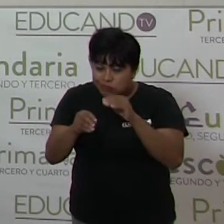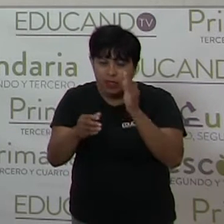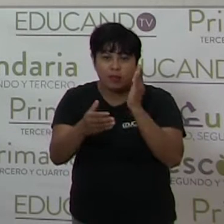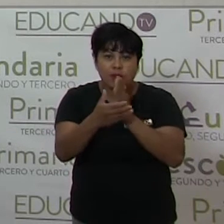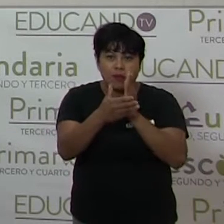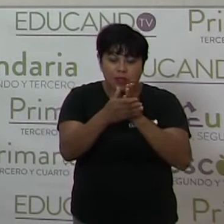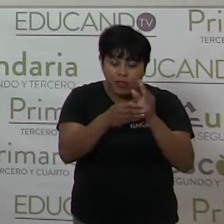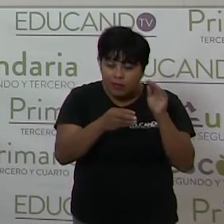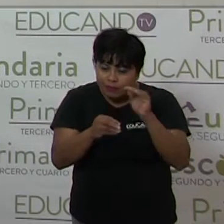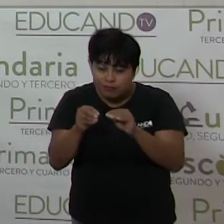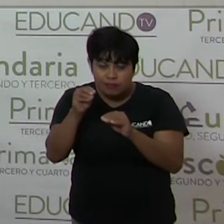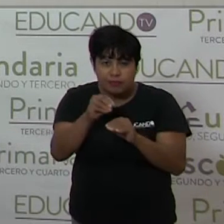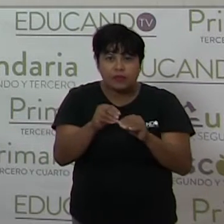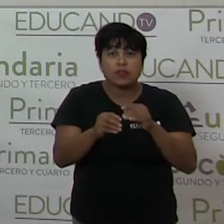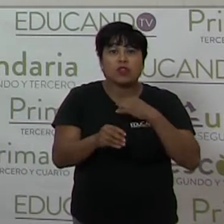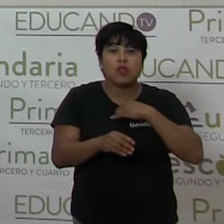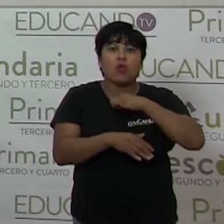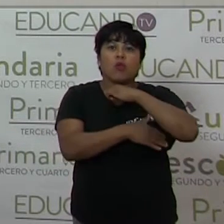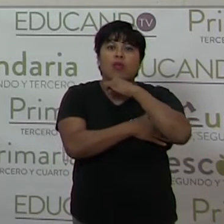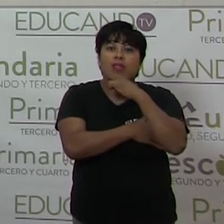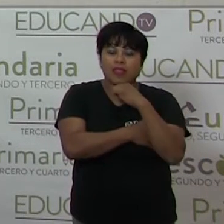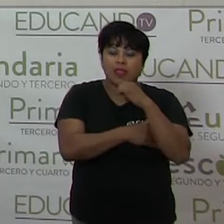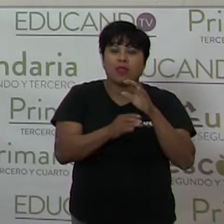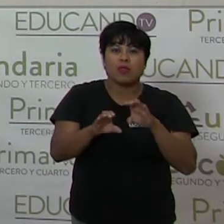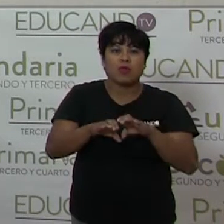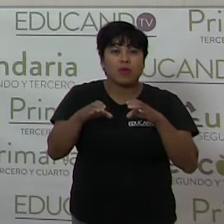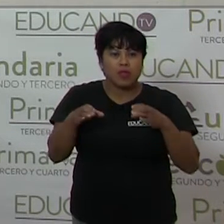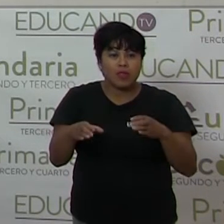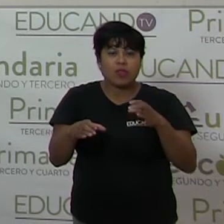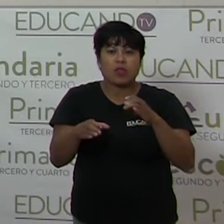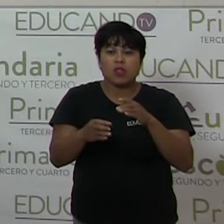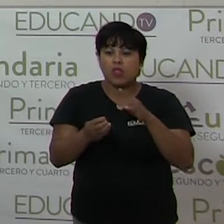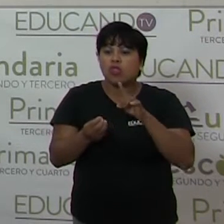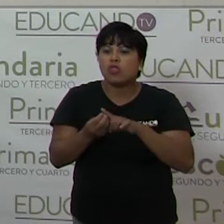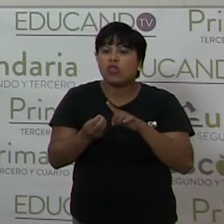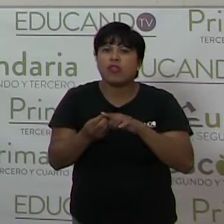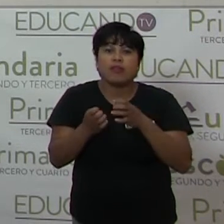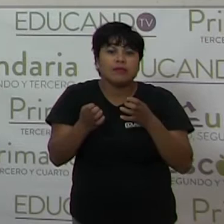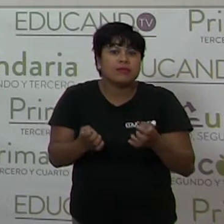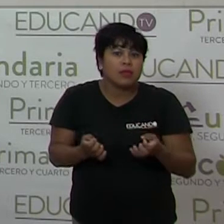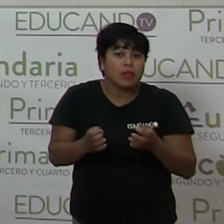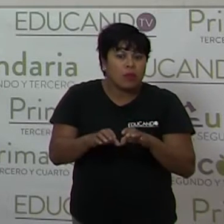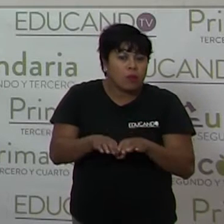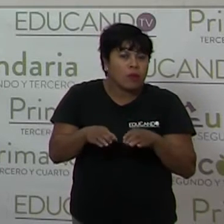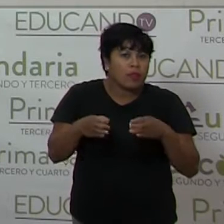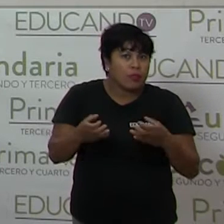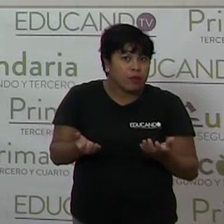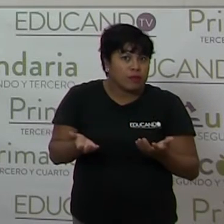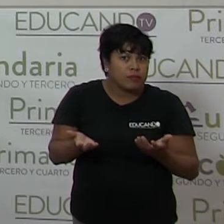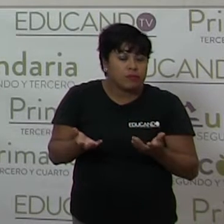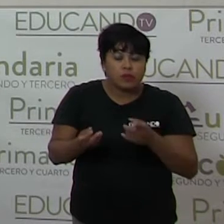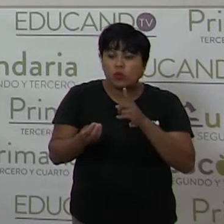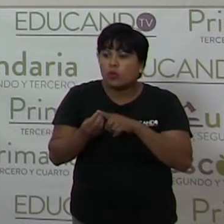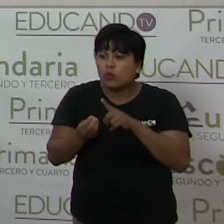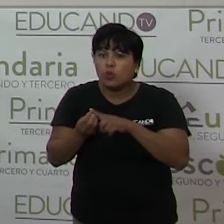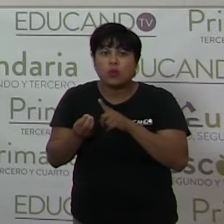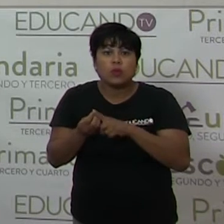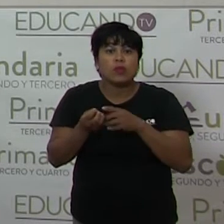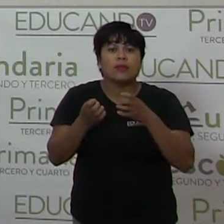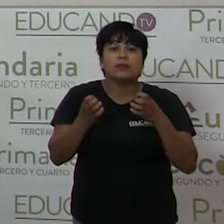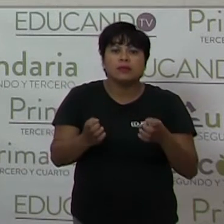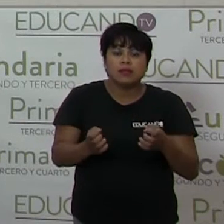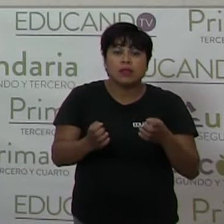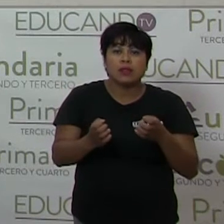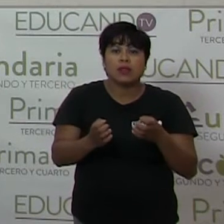biblioteca guarden nuestro cuento de jove o te acuerdas en dónde quedó en qué parte